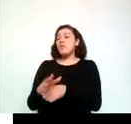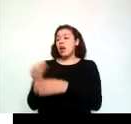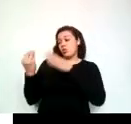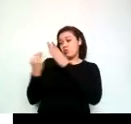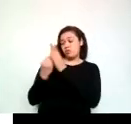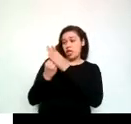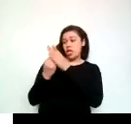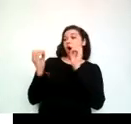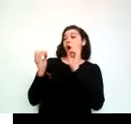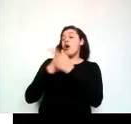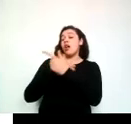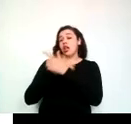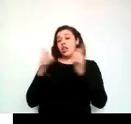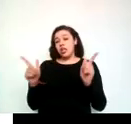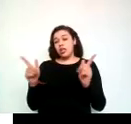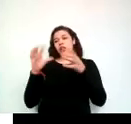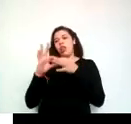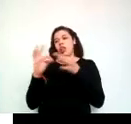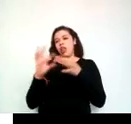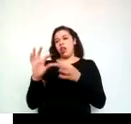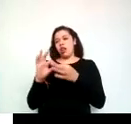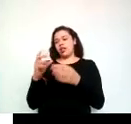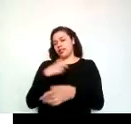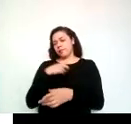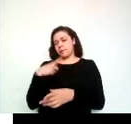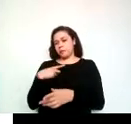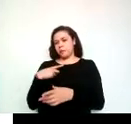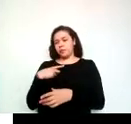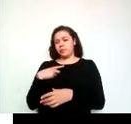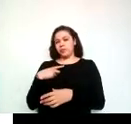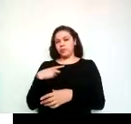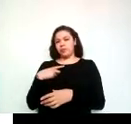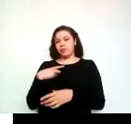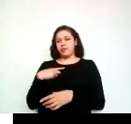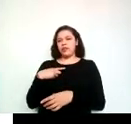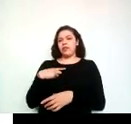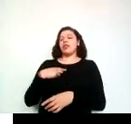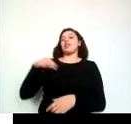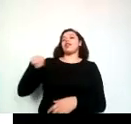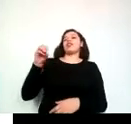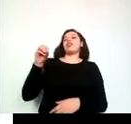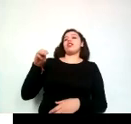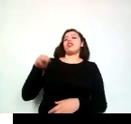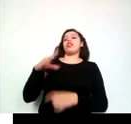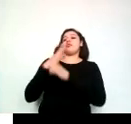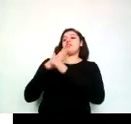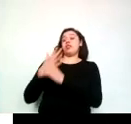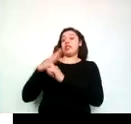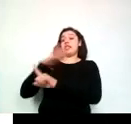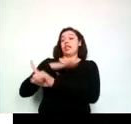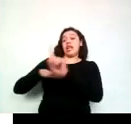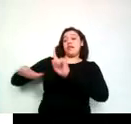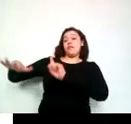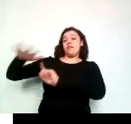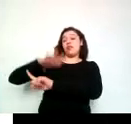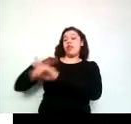no? Etcétera, etcétera. La norma nos dice que les demos todo este contexto previo. Es